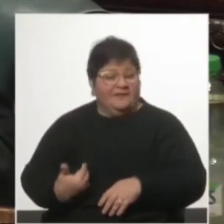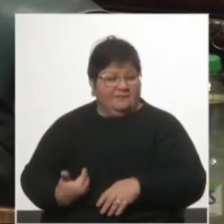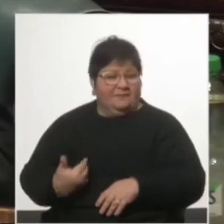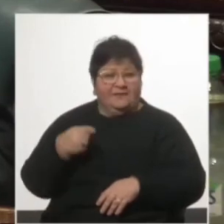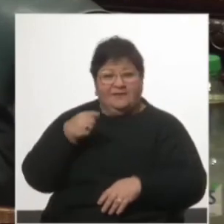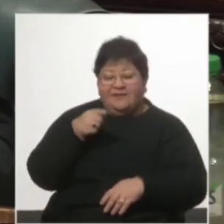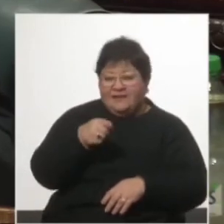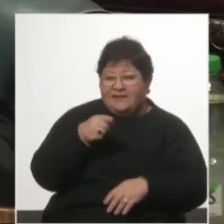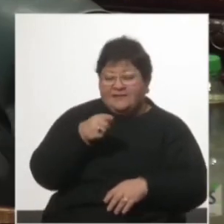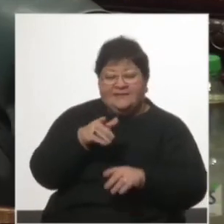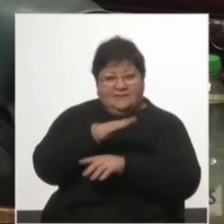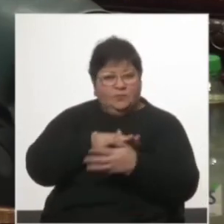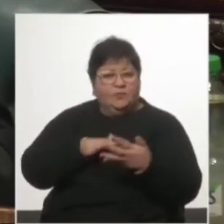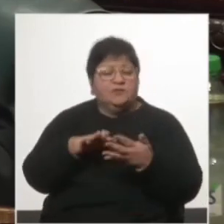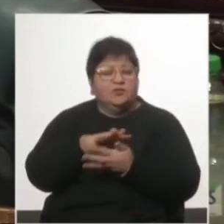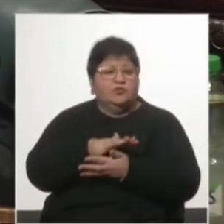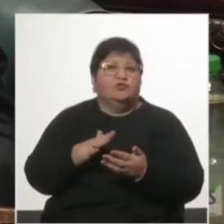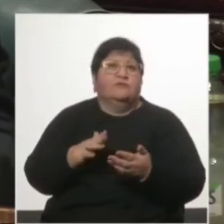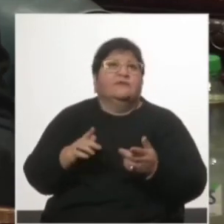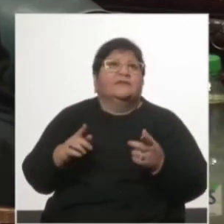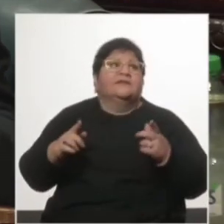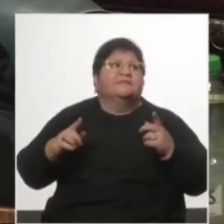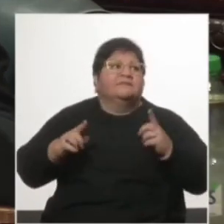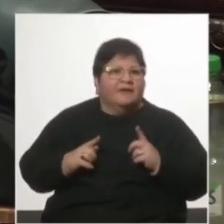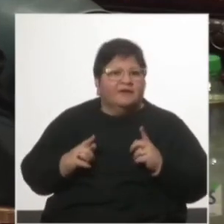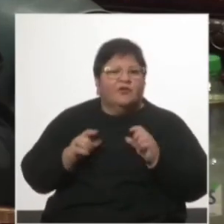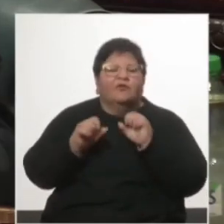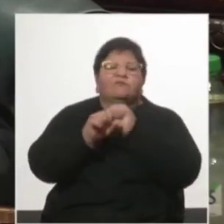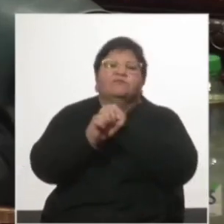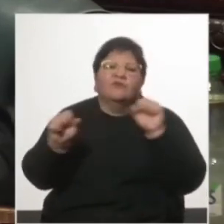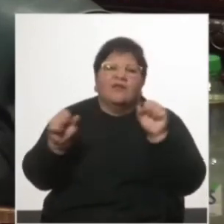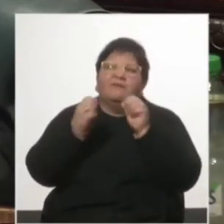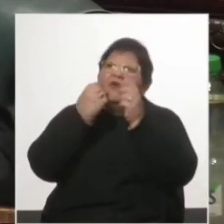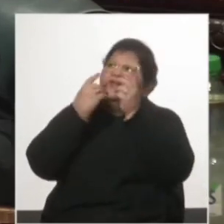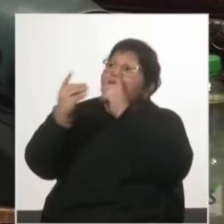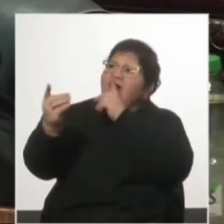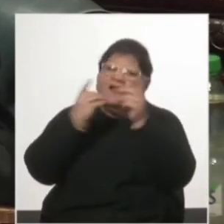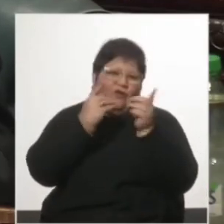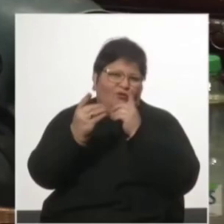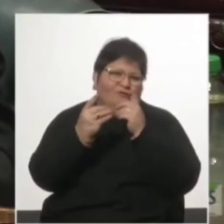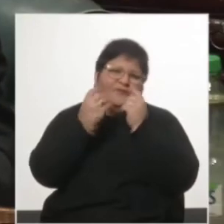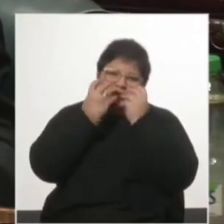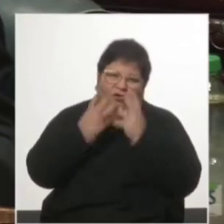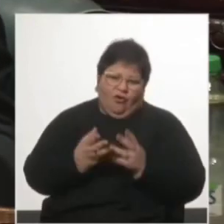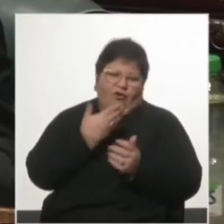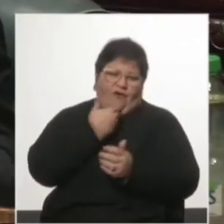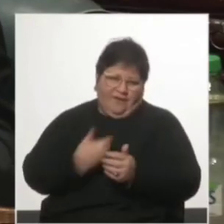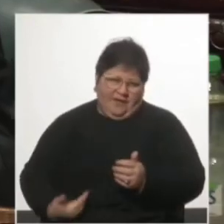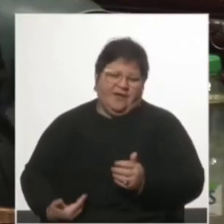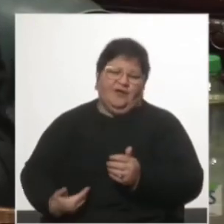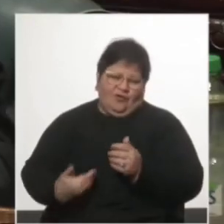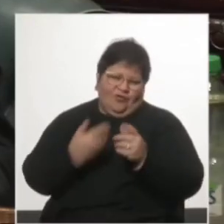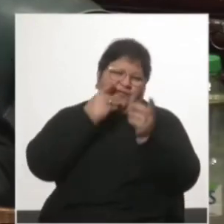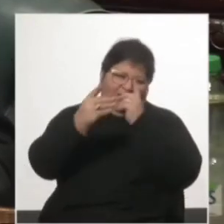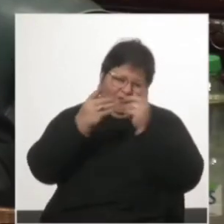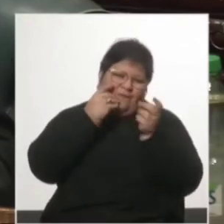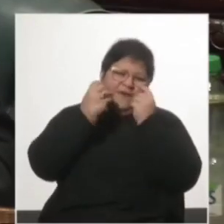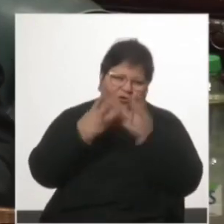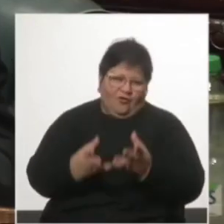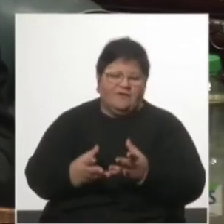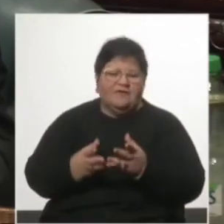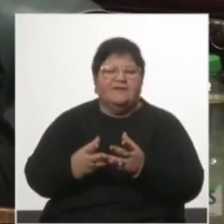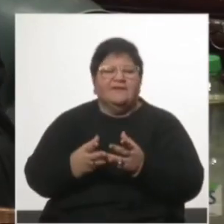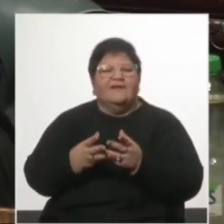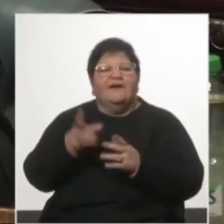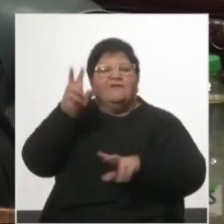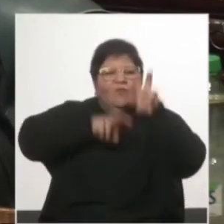caso, yo aspiro a que podamos tener un mejor diálogo con el gobierno para tener una estrategia que sea